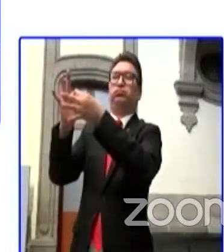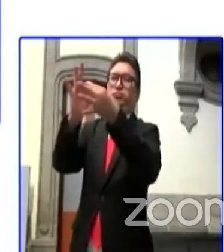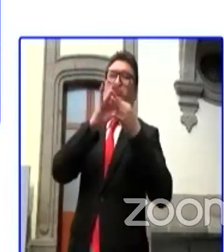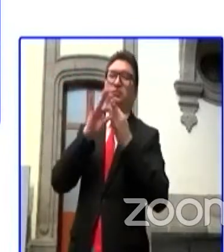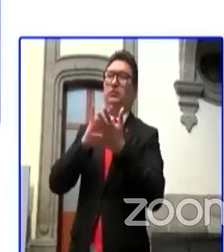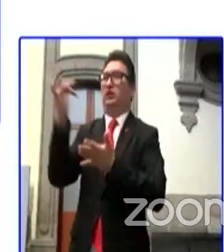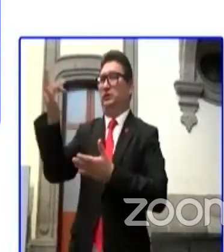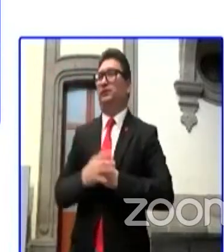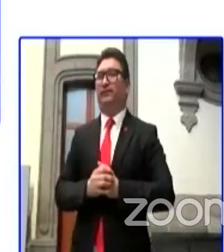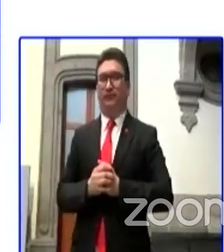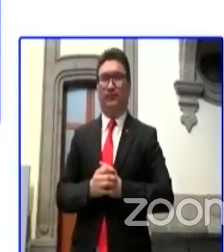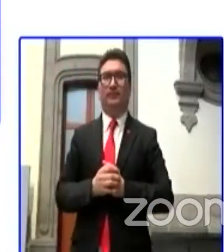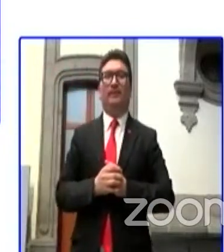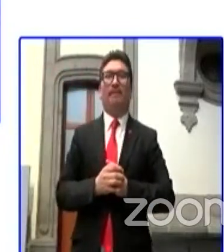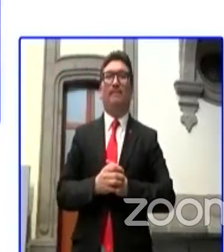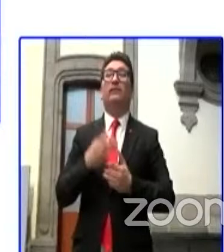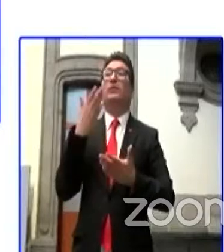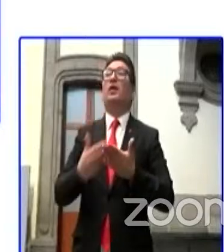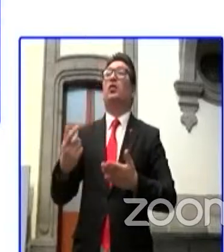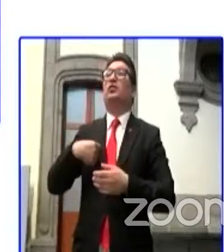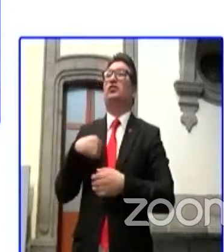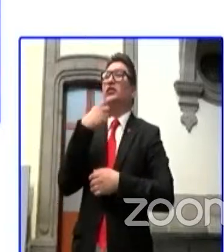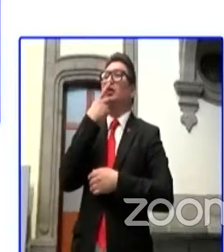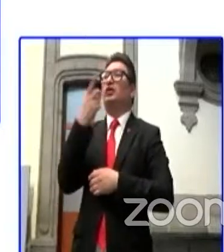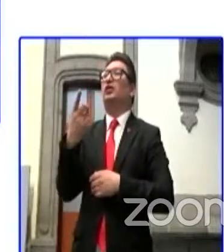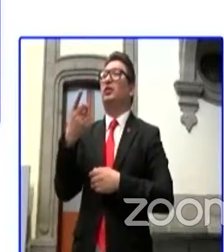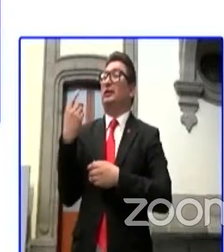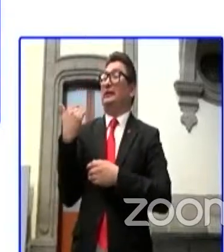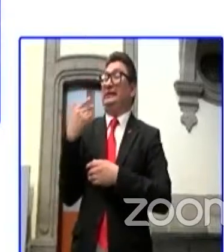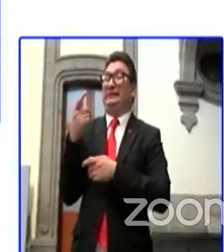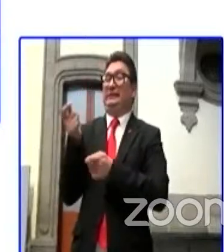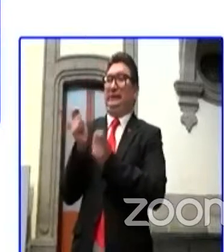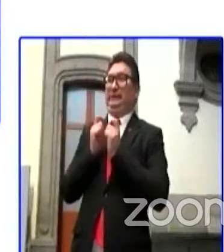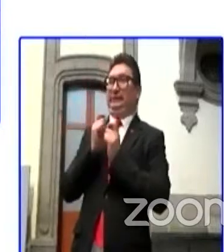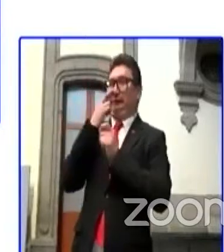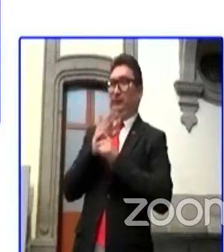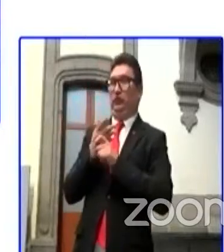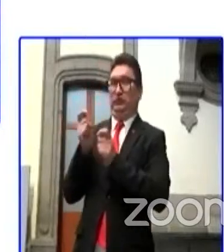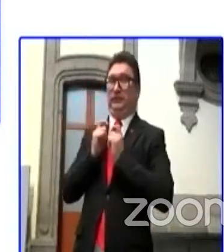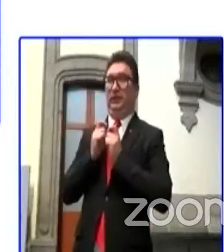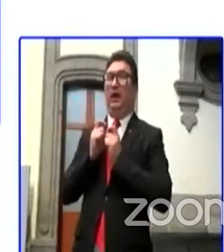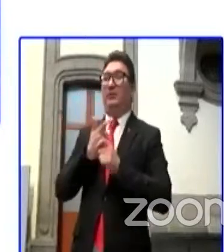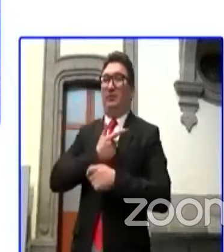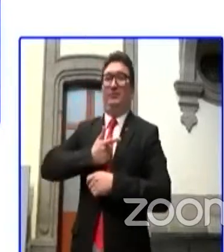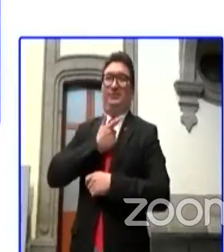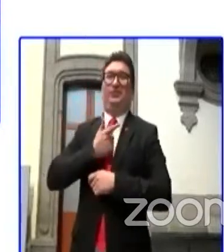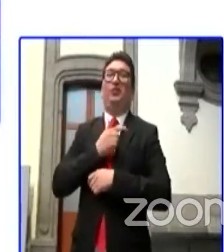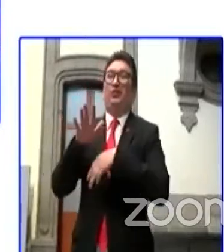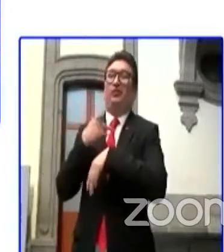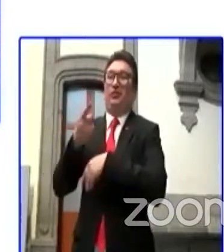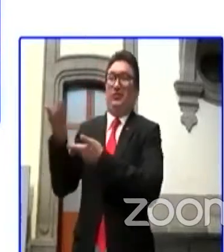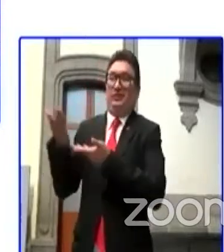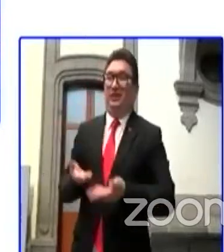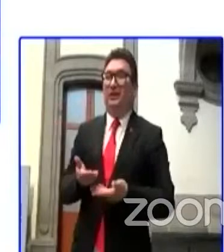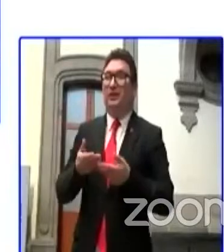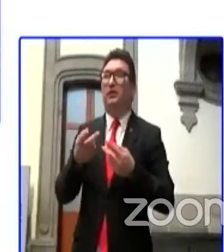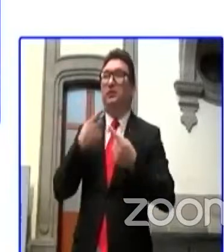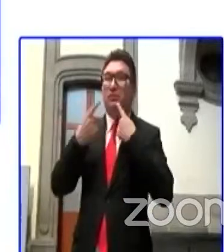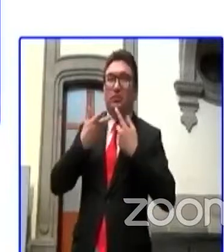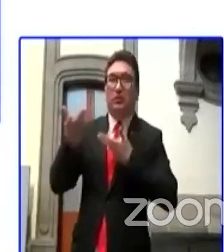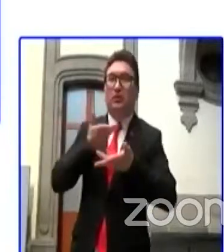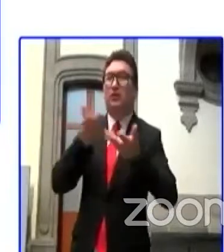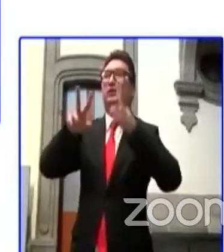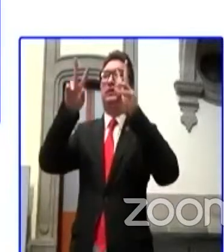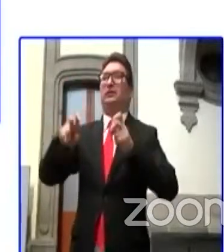Bueno, yo soy de las que está de recién ingreso y me da mucho gusto ser parte de esta conversión de la